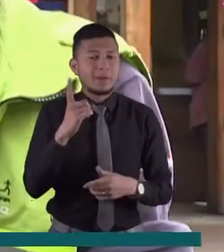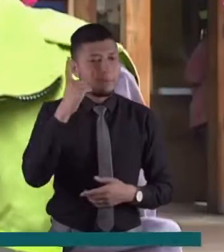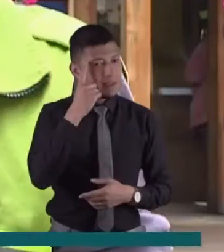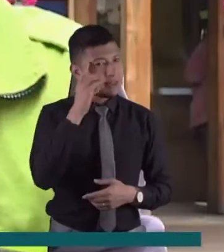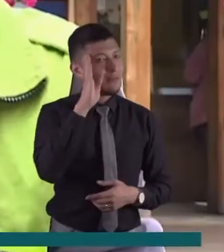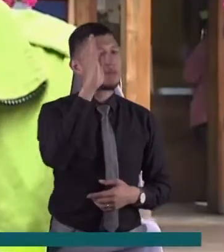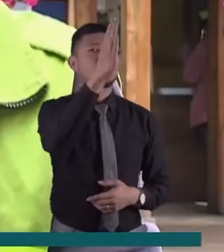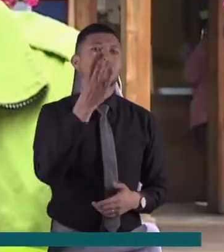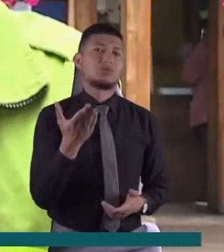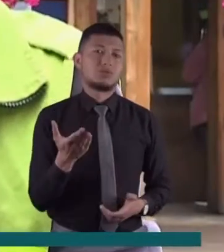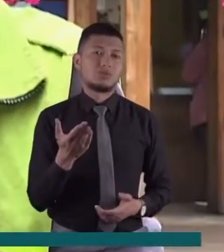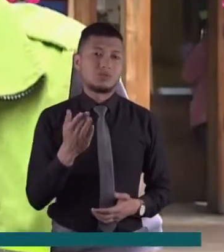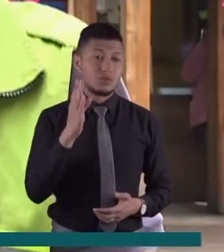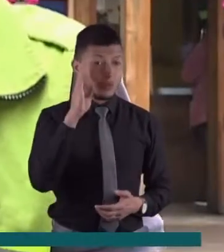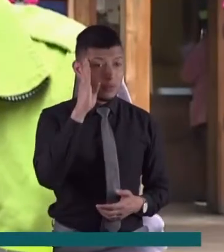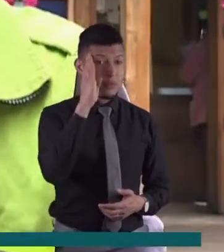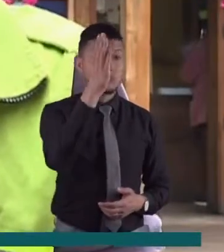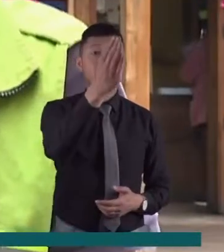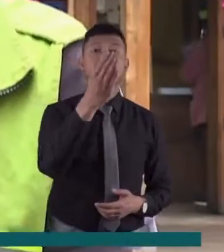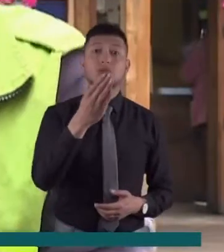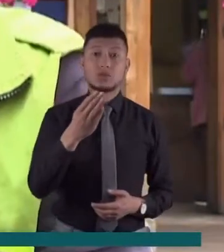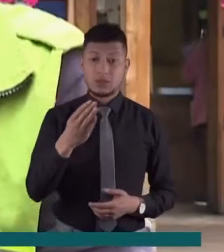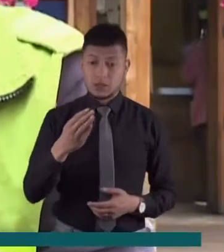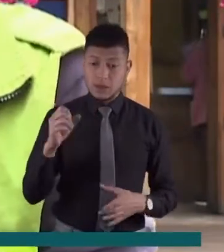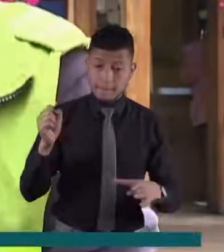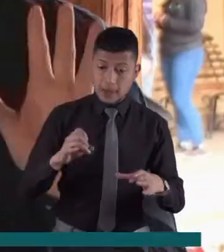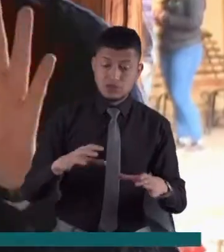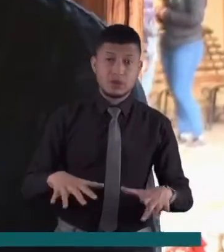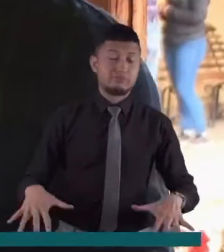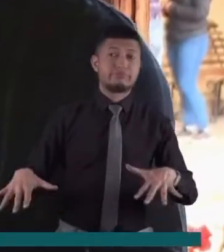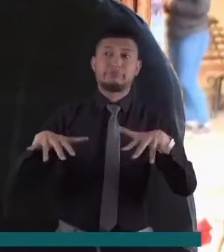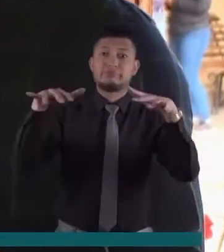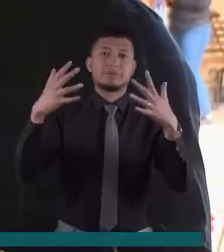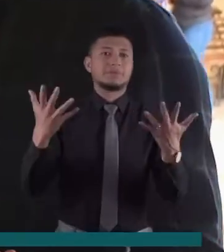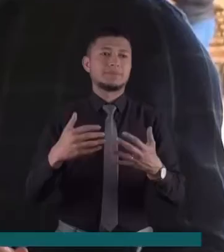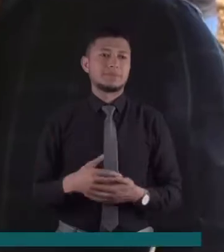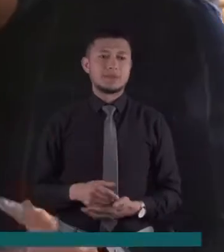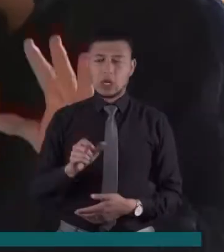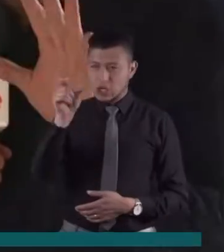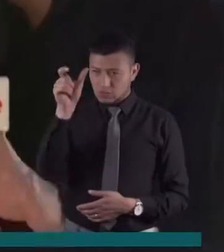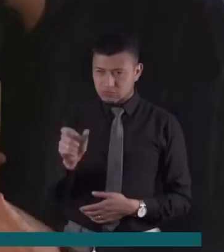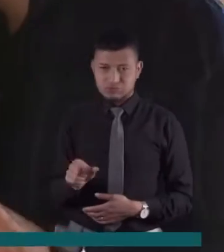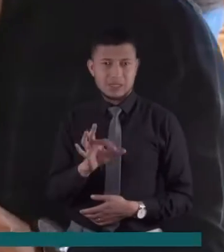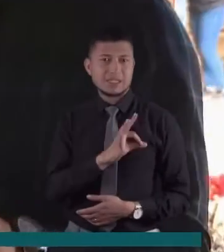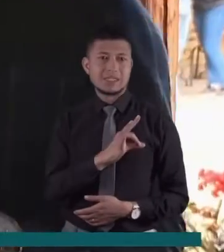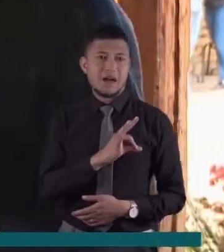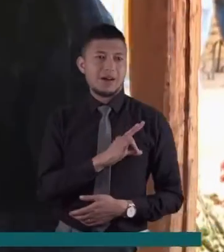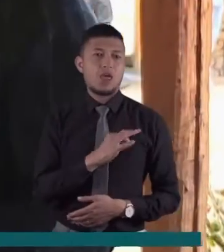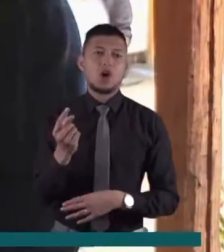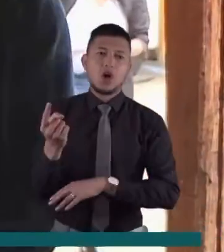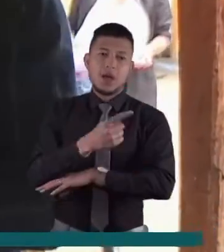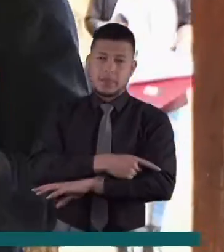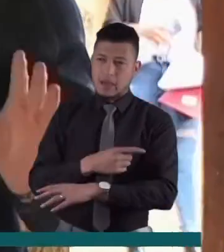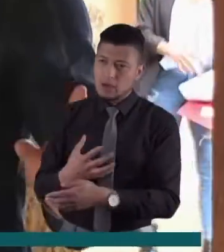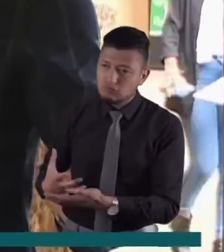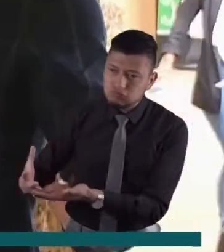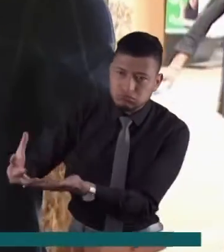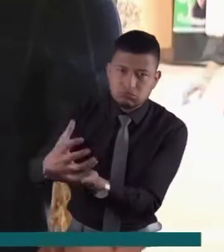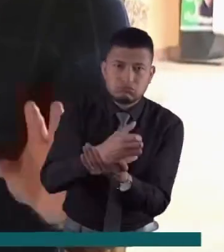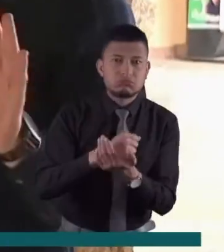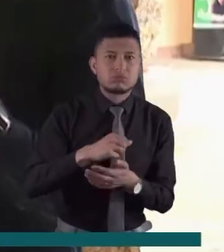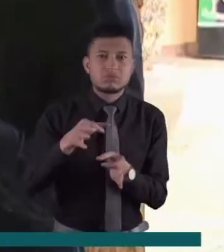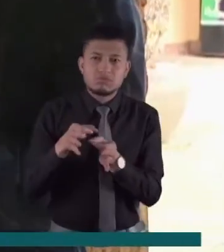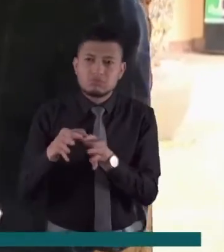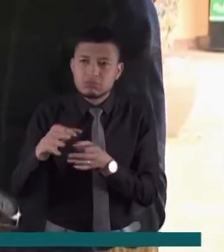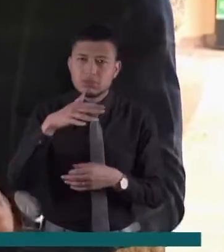en el futuro nos vamos a esta etapa de basura todos los sábados se realizan jornadas de recolección en diferentes